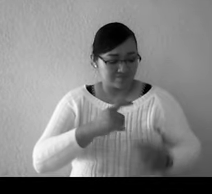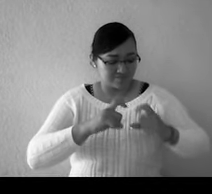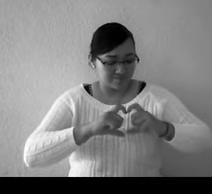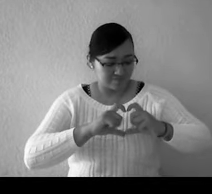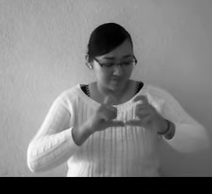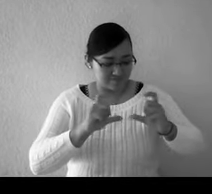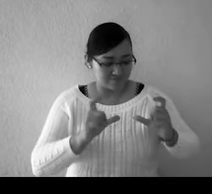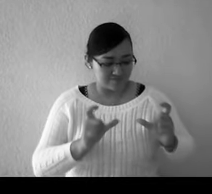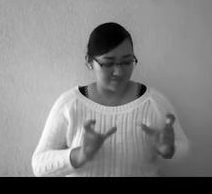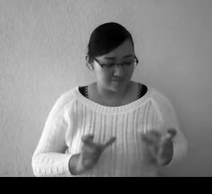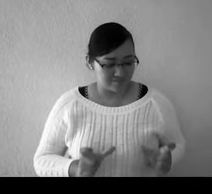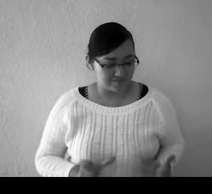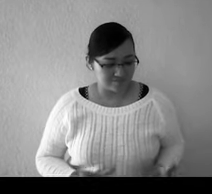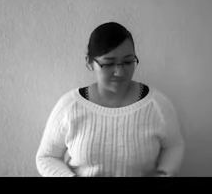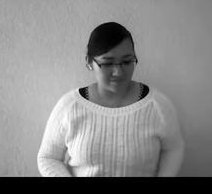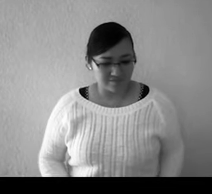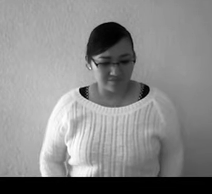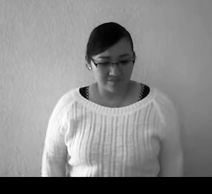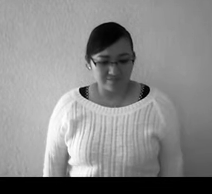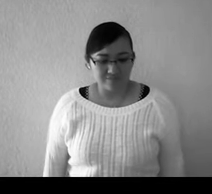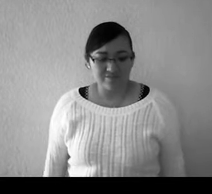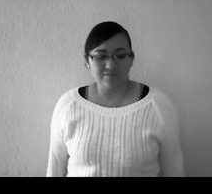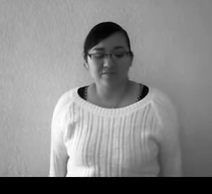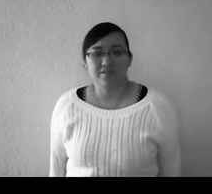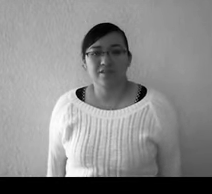dos. Siento el corazón.